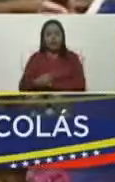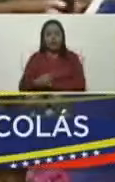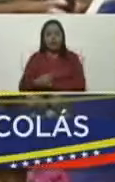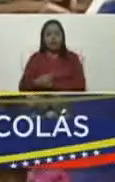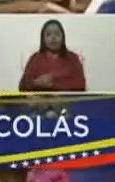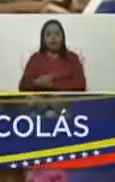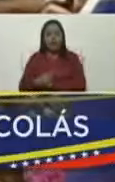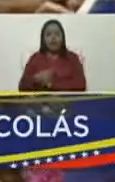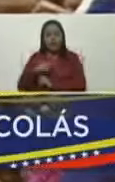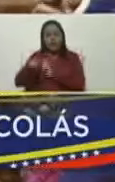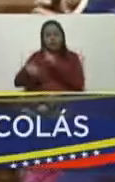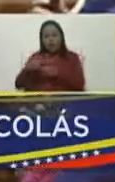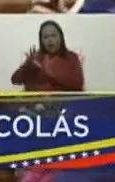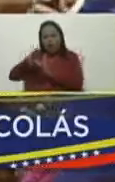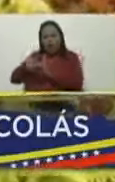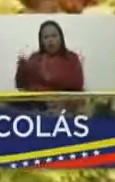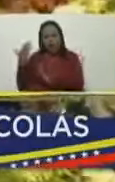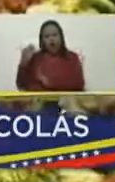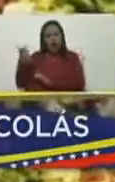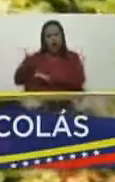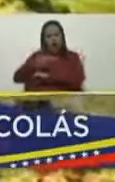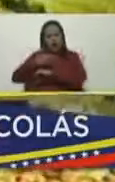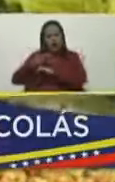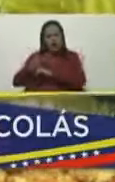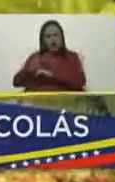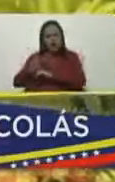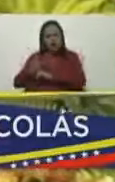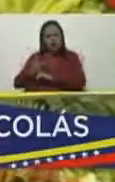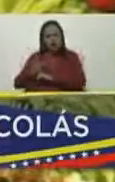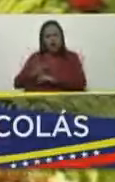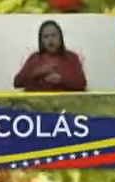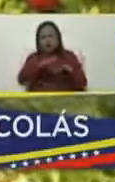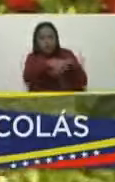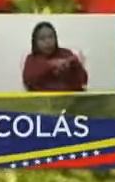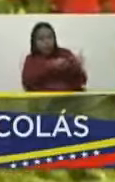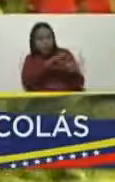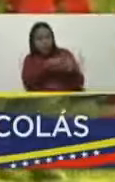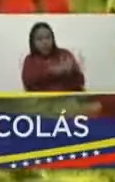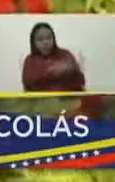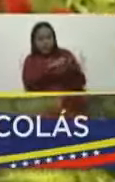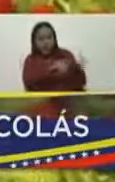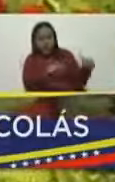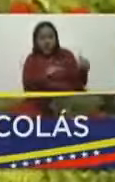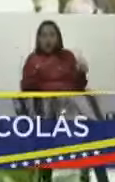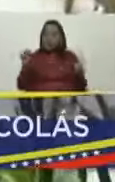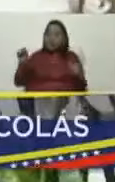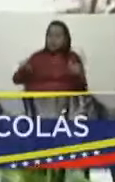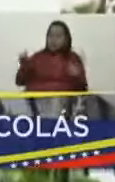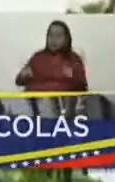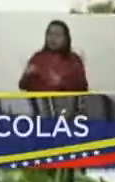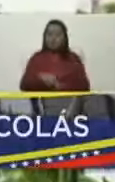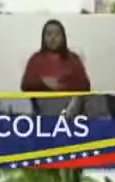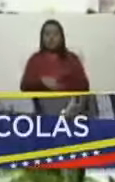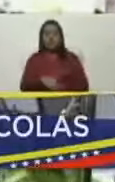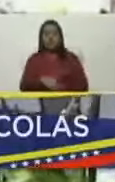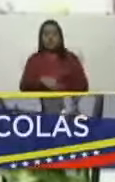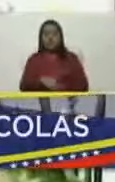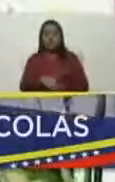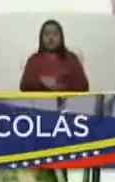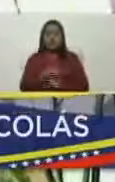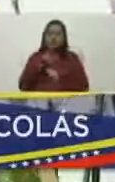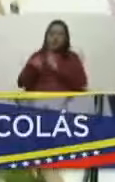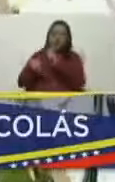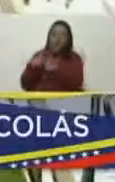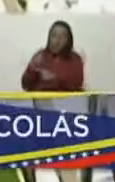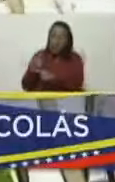nos expropiaron en la cuarta, nos expropiaron los terrenos. ¿Te quitaron los terrenos? Quitaron los terrenos. ¿Y entonces? Después